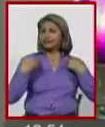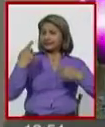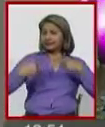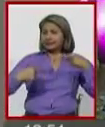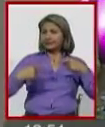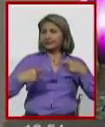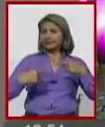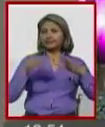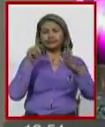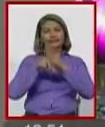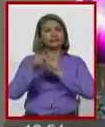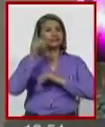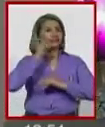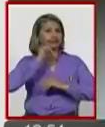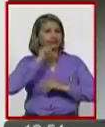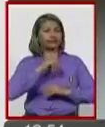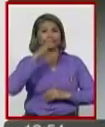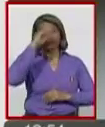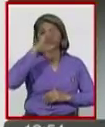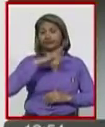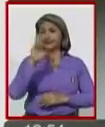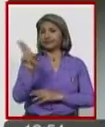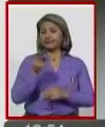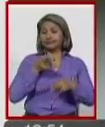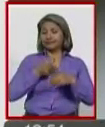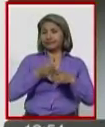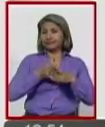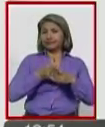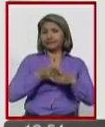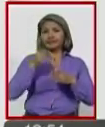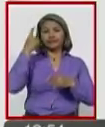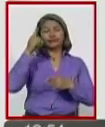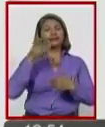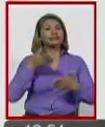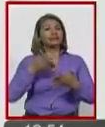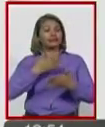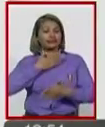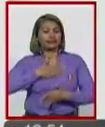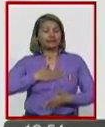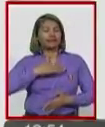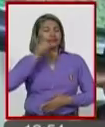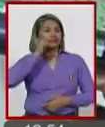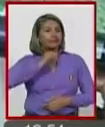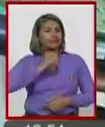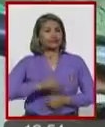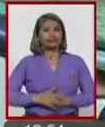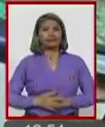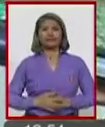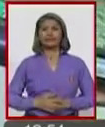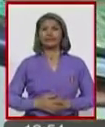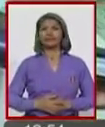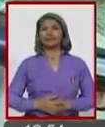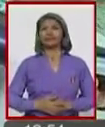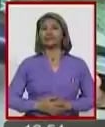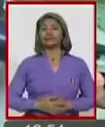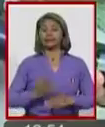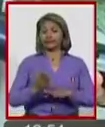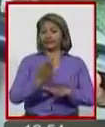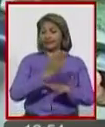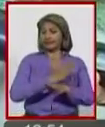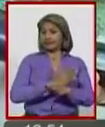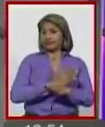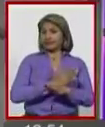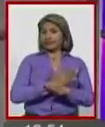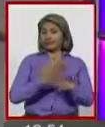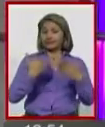discusión que terminó en un feminicidio donde el hombre utilizó un cuchillo de cocina para asestarle en el pecho de la víctima. Según indican, antes de la agresión